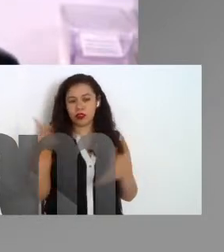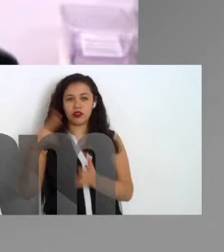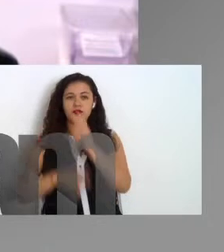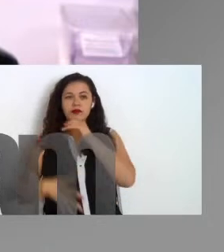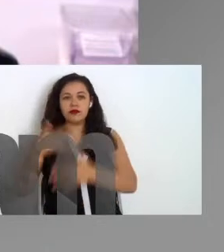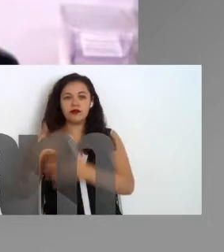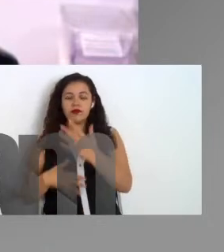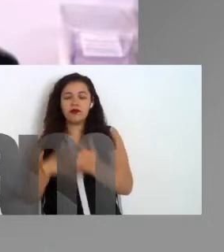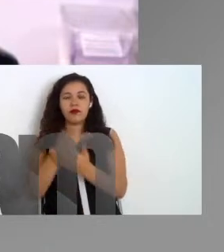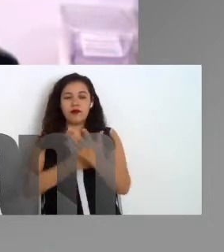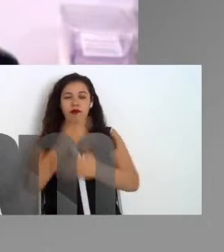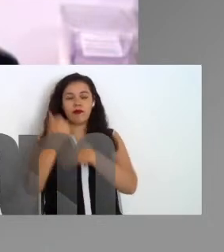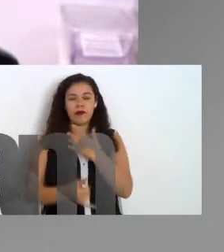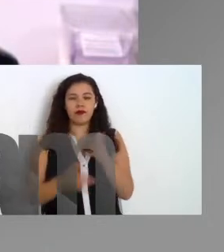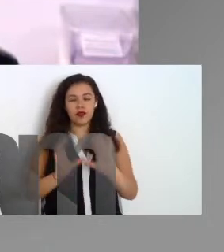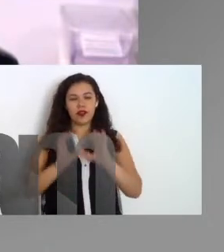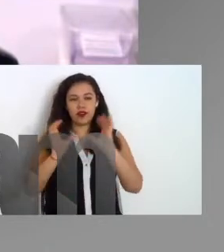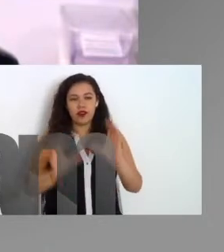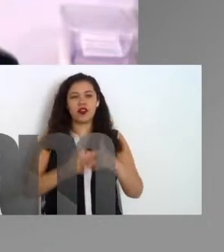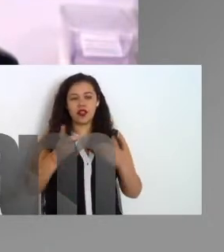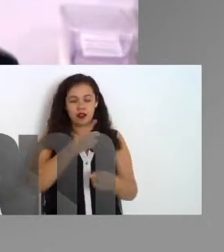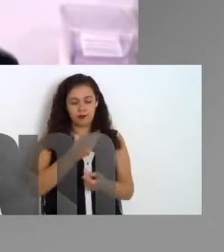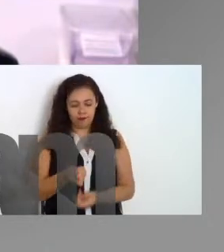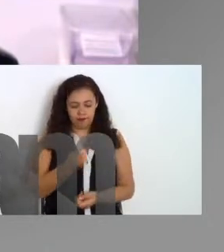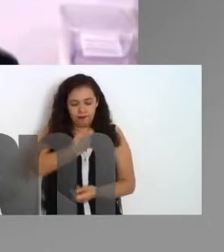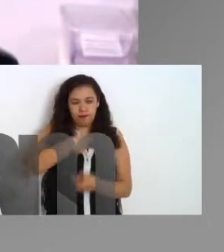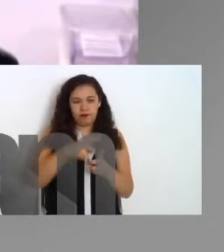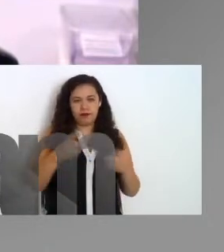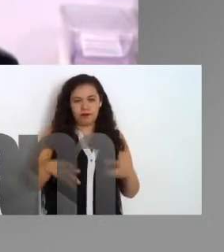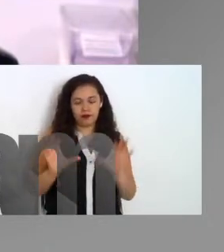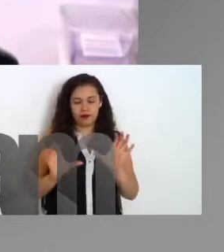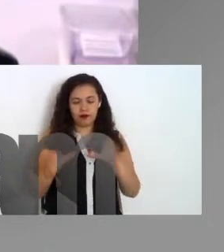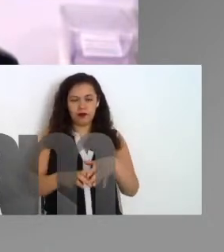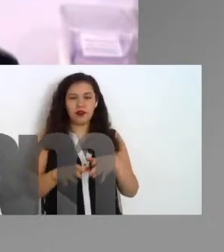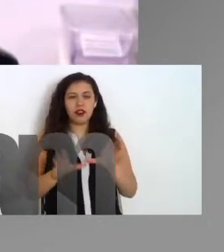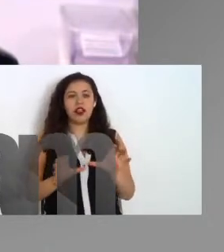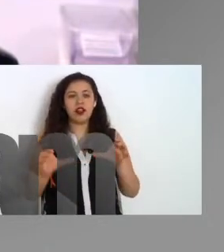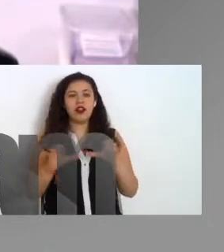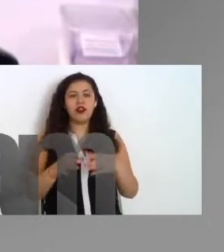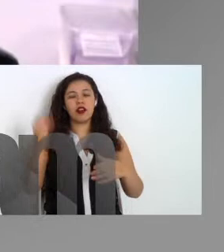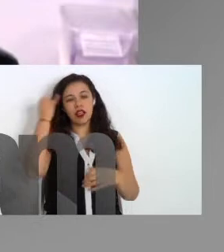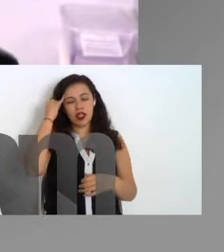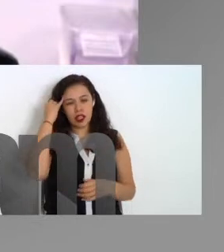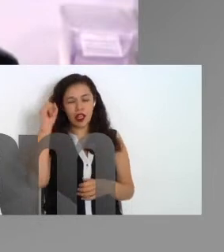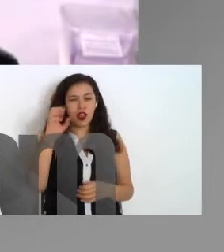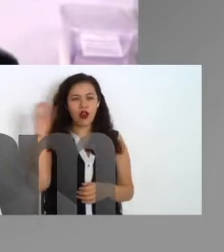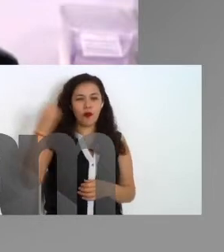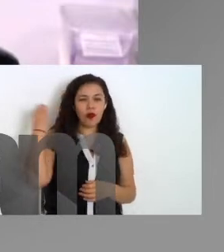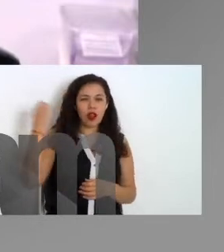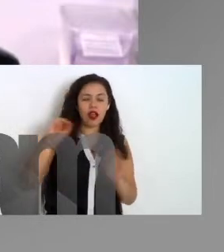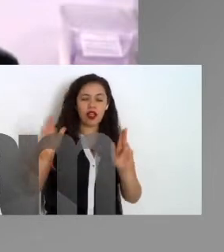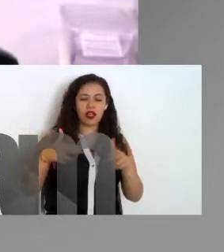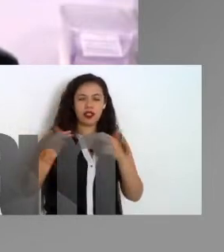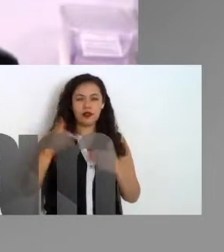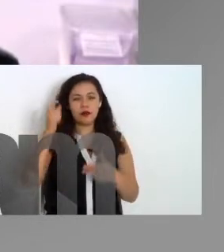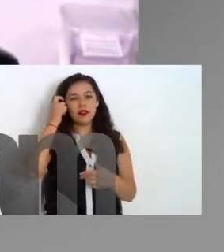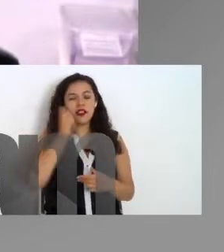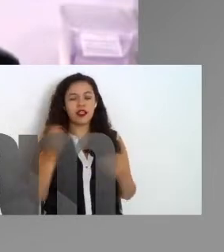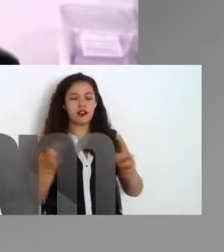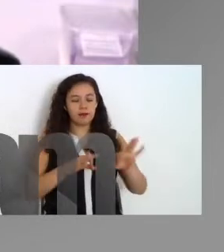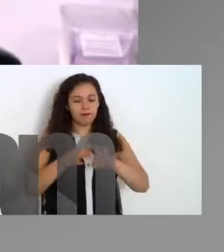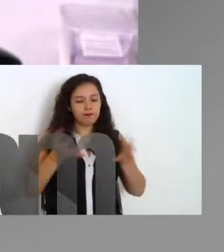conservación, identidad y desarrollo comunitario, trabajando con comunidades indígenas de Oaxaca, Chiapas y Guerrero. Dicho proyecto obtuvo